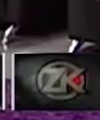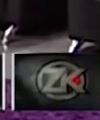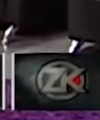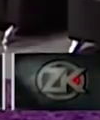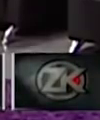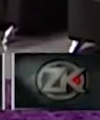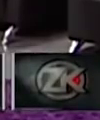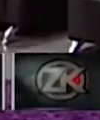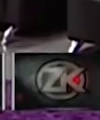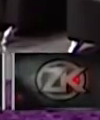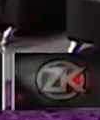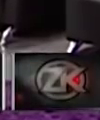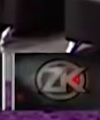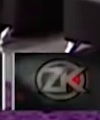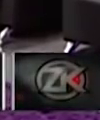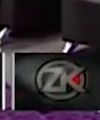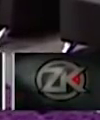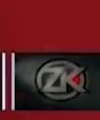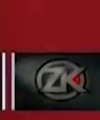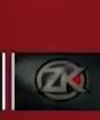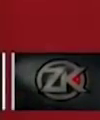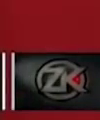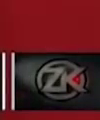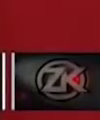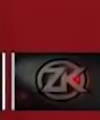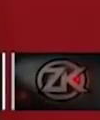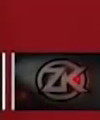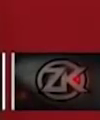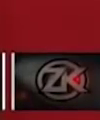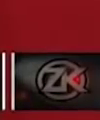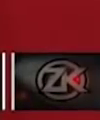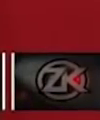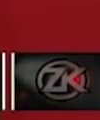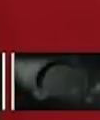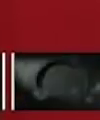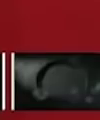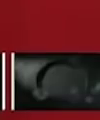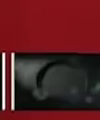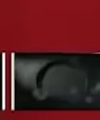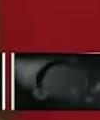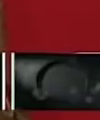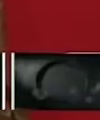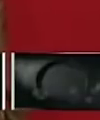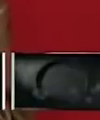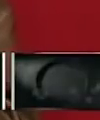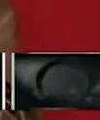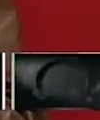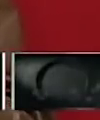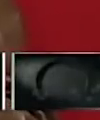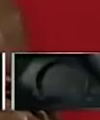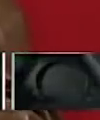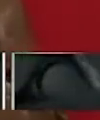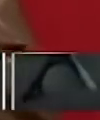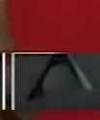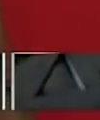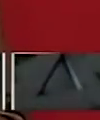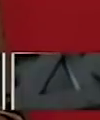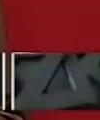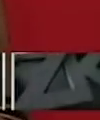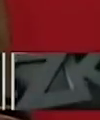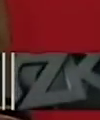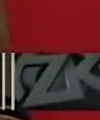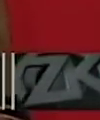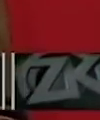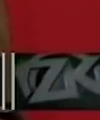creen, ellos de verdad creen que haciendo eso en Venezuela, porque hablando de